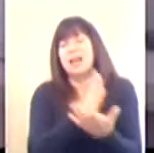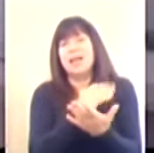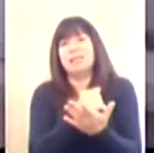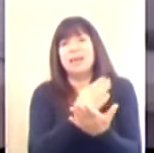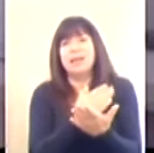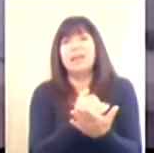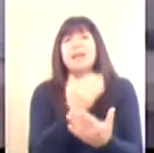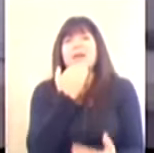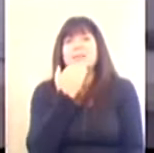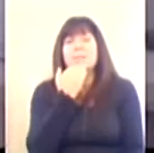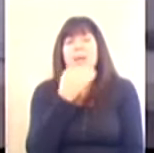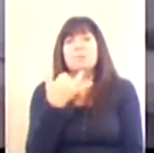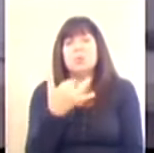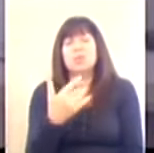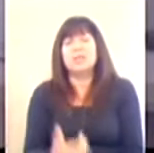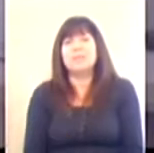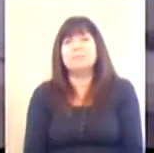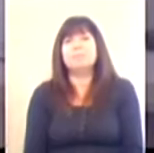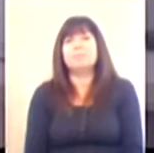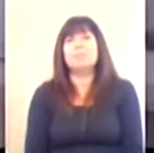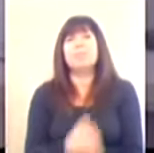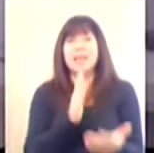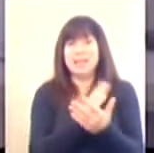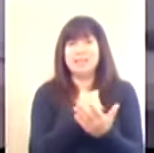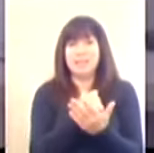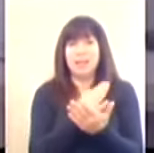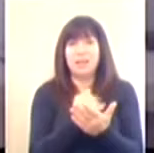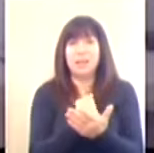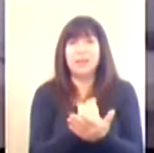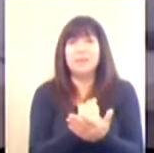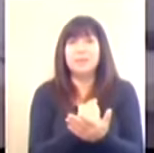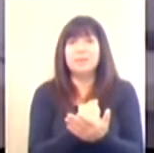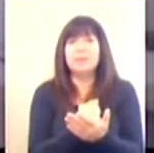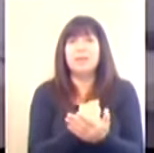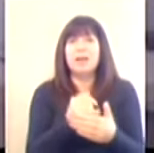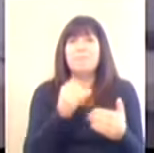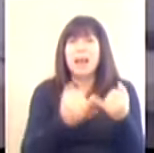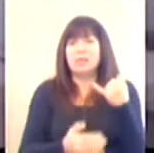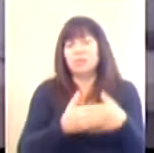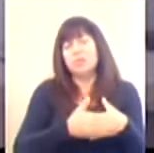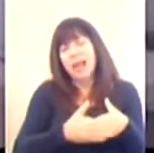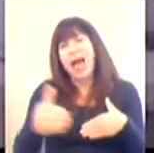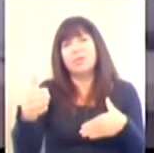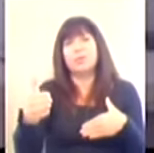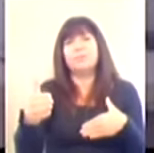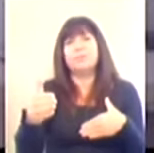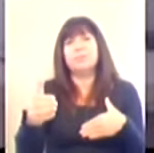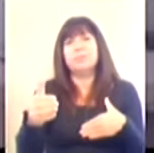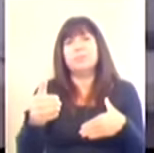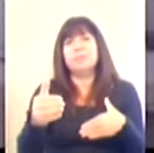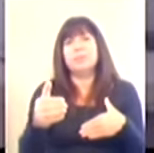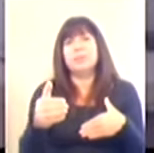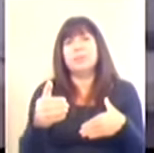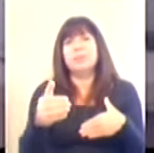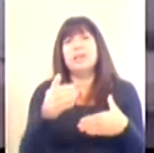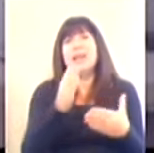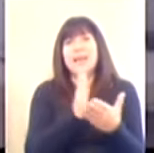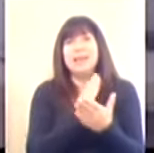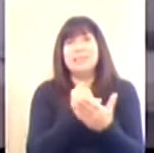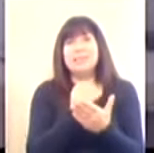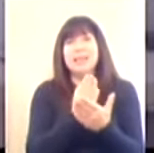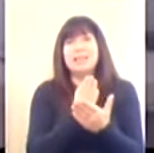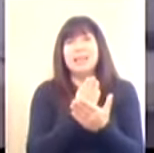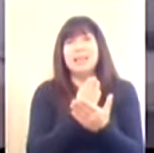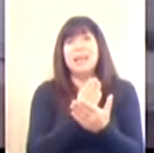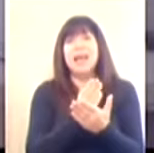retiro. Pero la estrategia es una estrategia de largo plazo, por lo tanto, como la estrategia tiene que ser